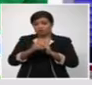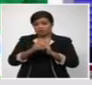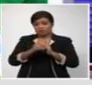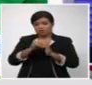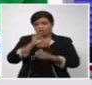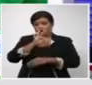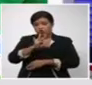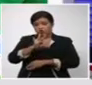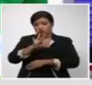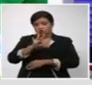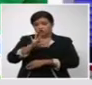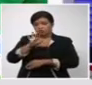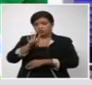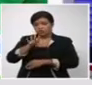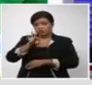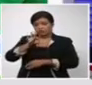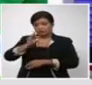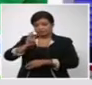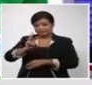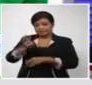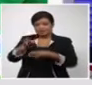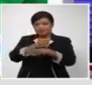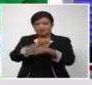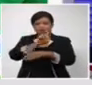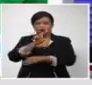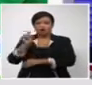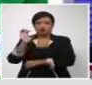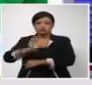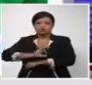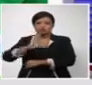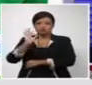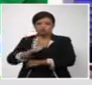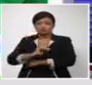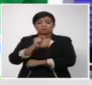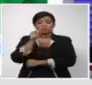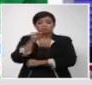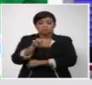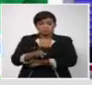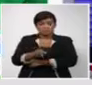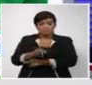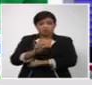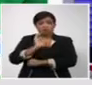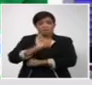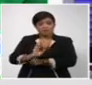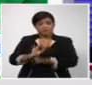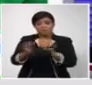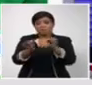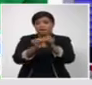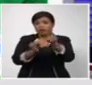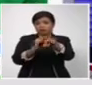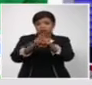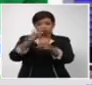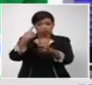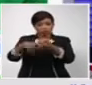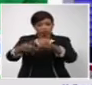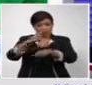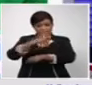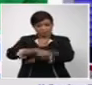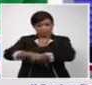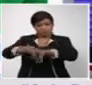4.483, estamos hablando del 11% que han tenido como fuente de infección el exterior de nuestro